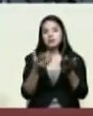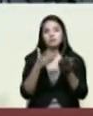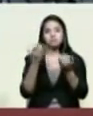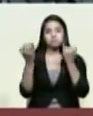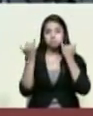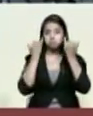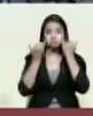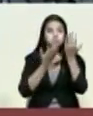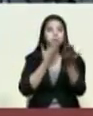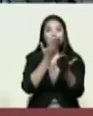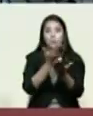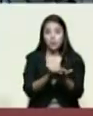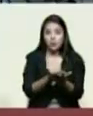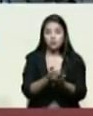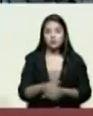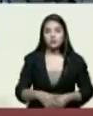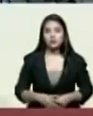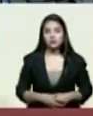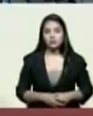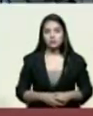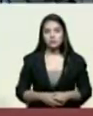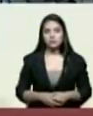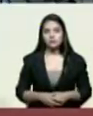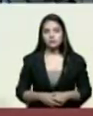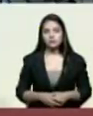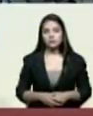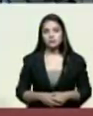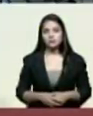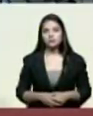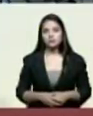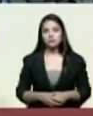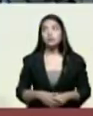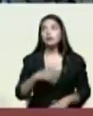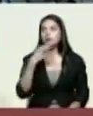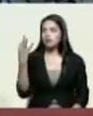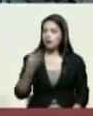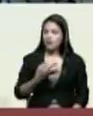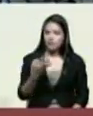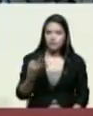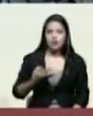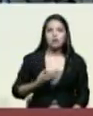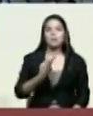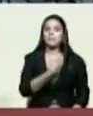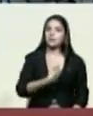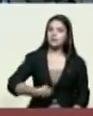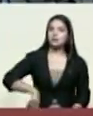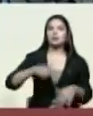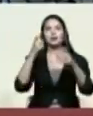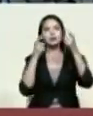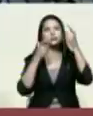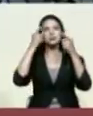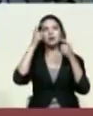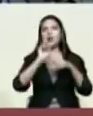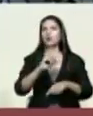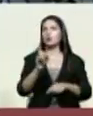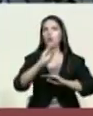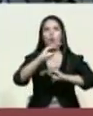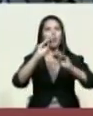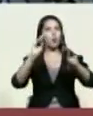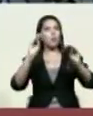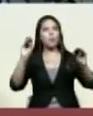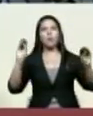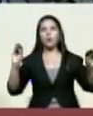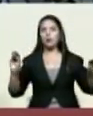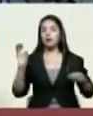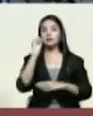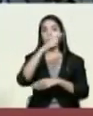aportes hizo el pueblo por los distintos sectores. Y en verdad, el presidente Chávez no convoca a una